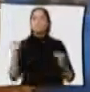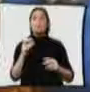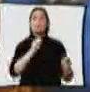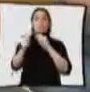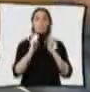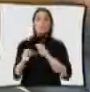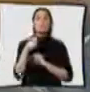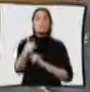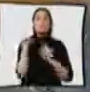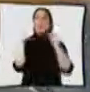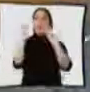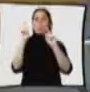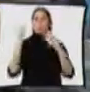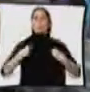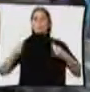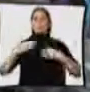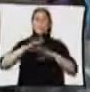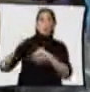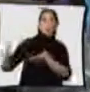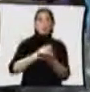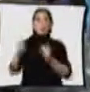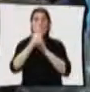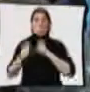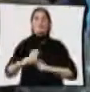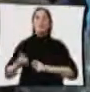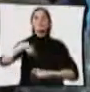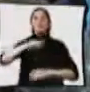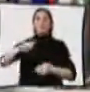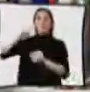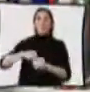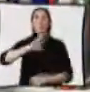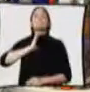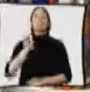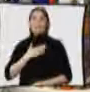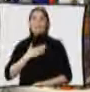el periodismo es una maravillosa escuela de vida para todos los que nos dedicamos a